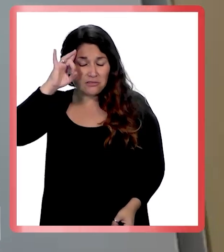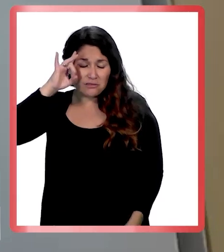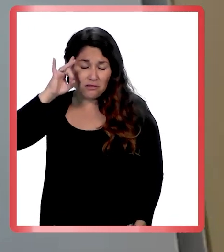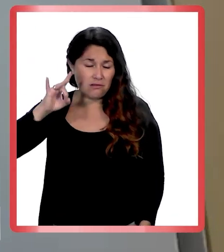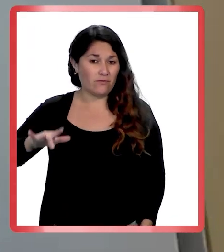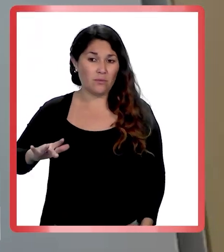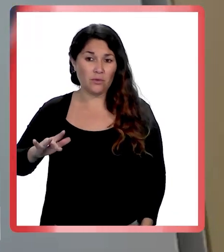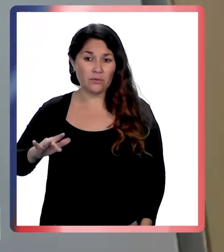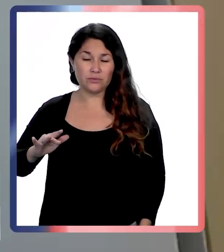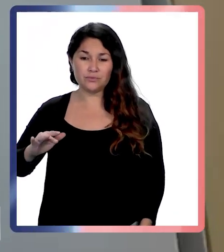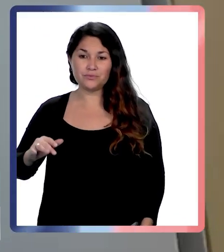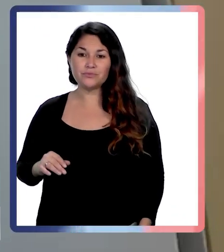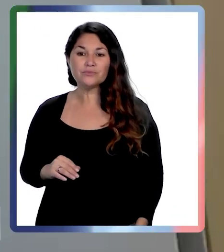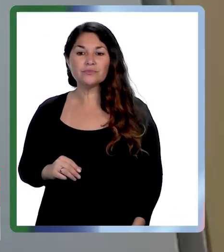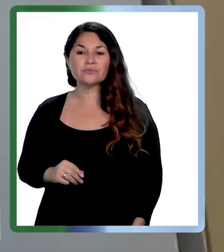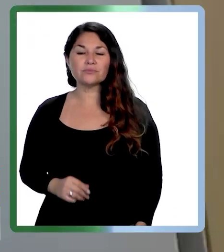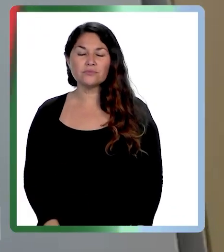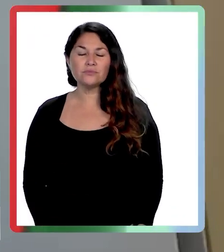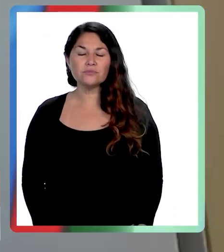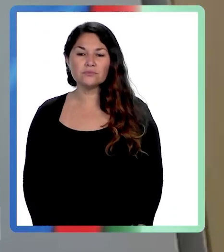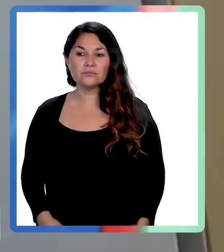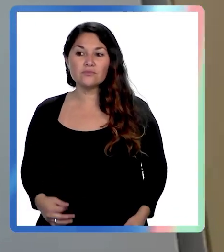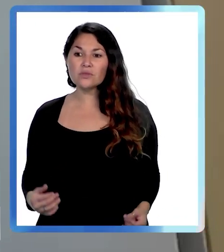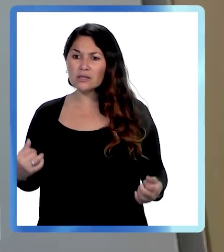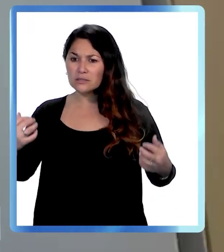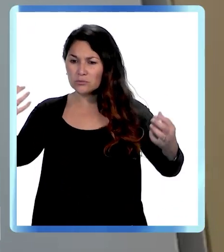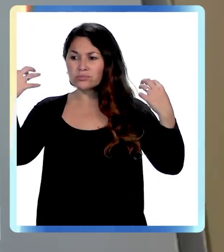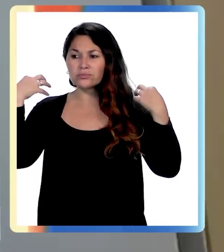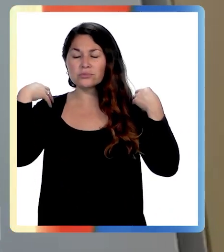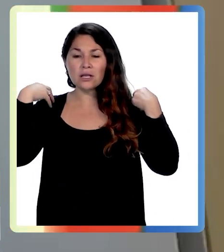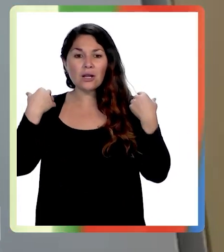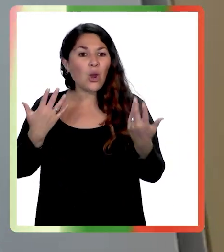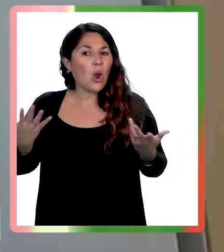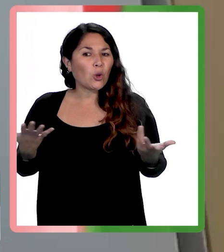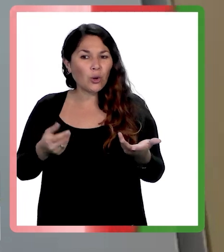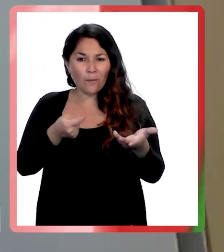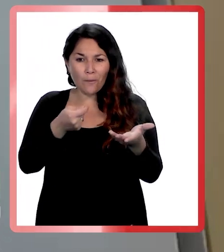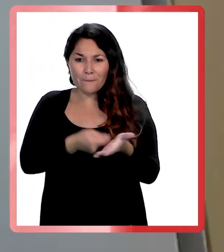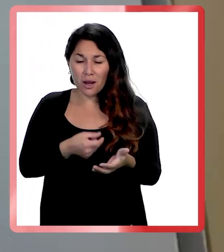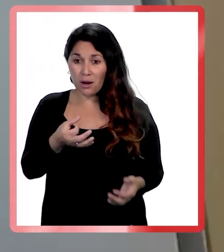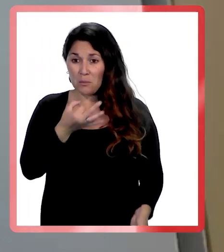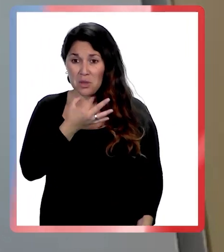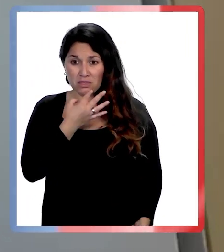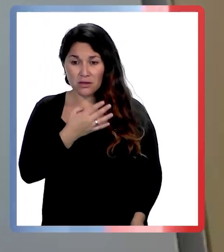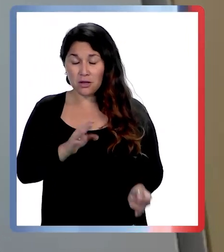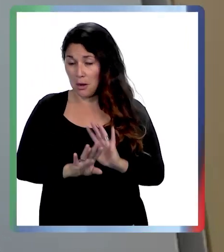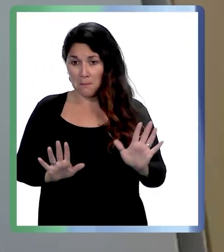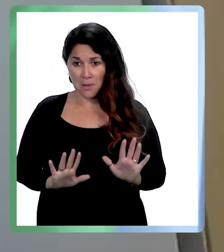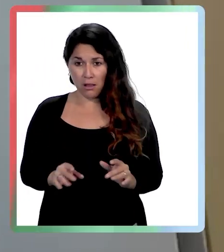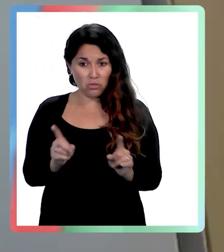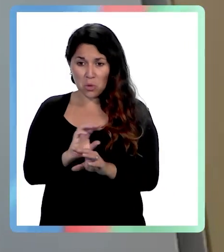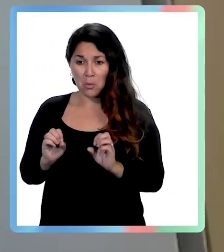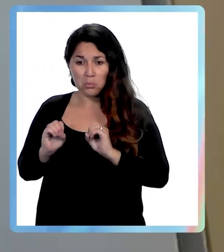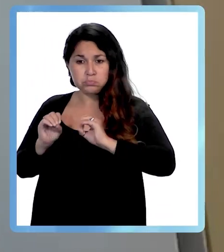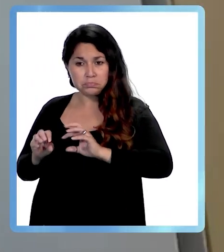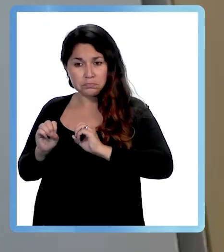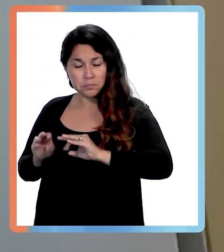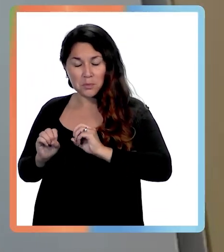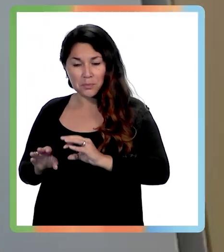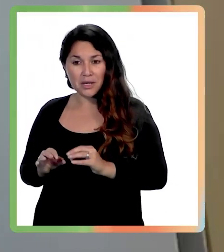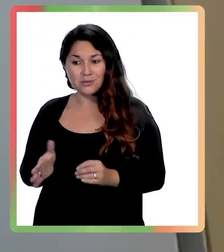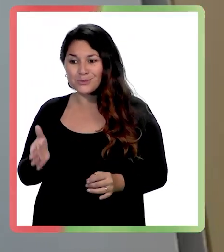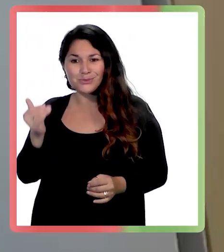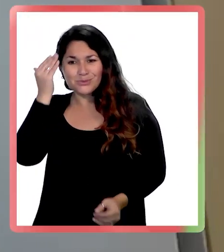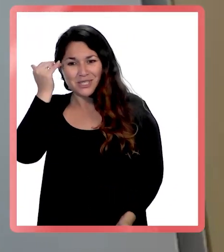claro de que si nos ocupamos solamente de ver cómo pagamos el costo de los medicamentos y no educamos a nuestra población, o